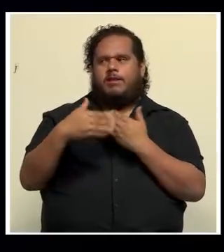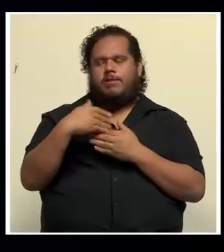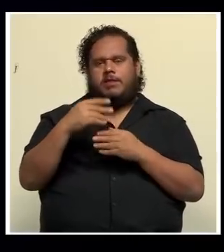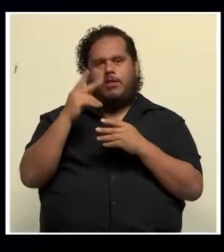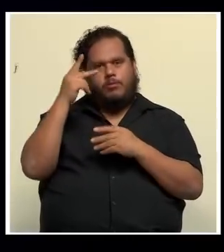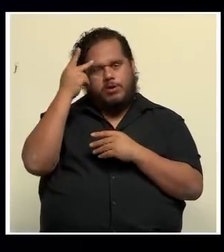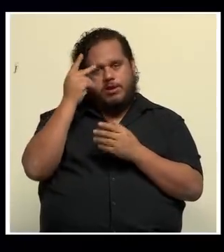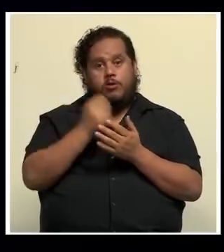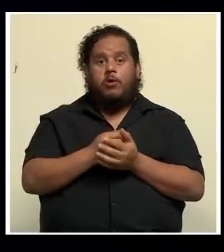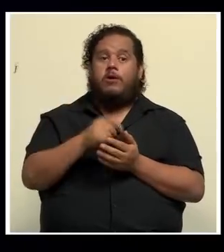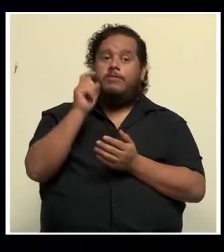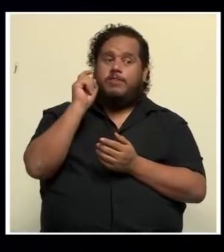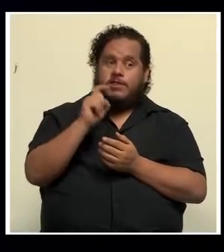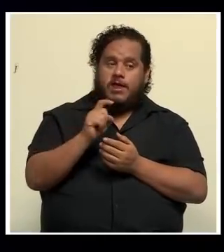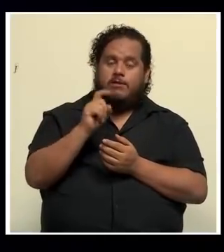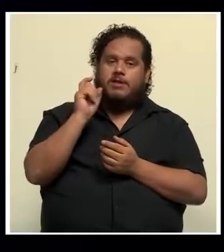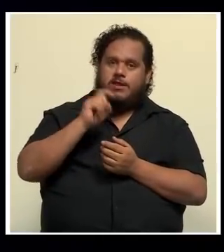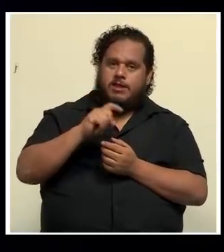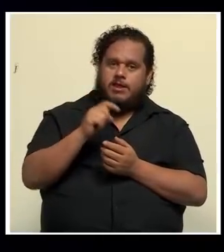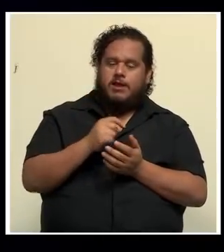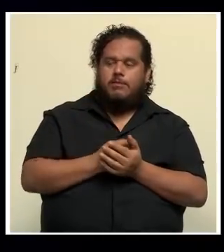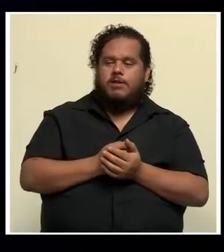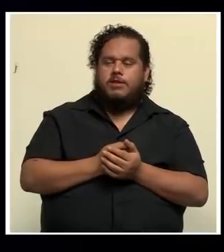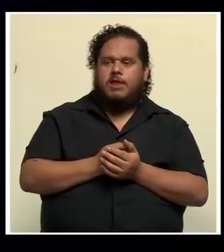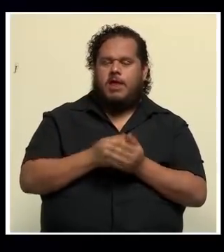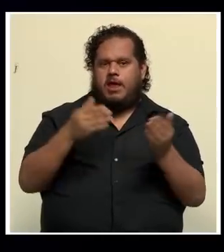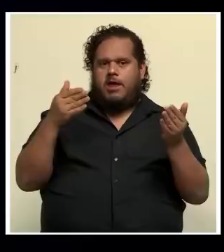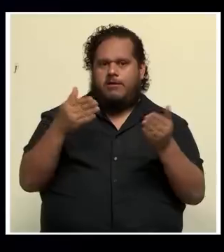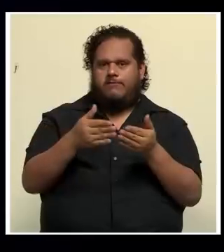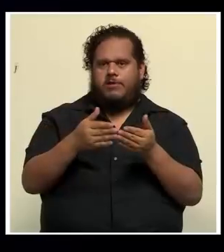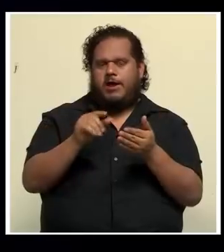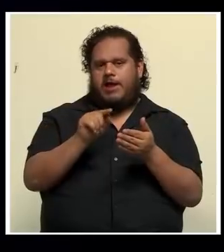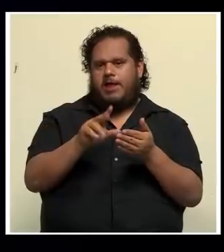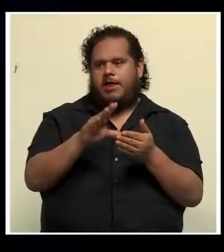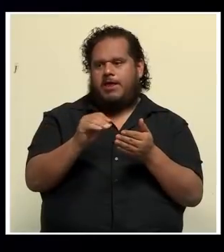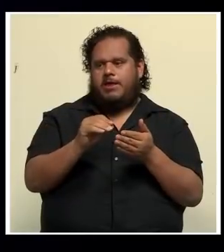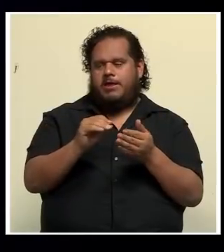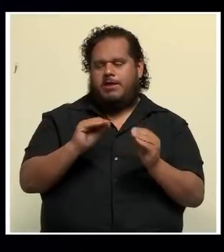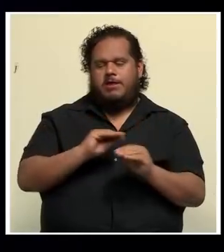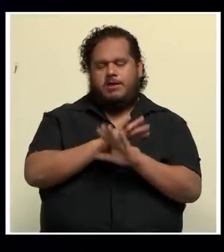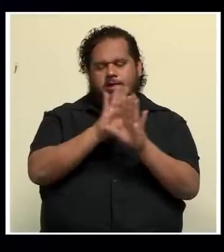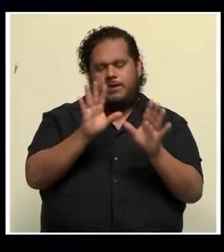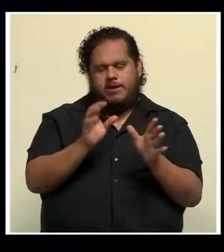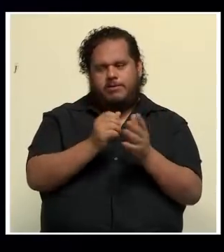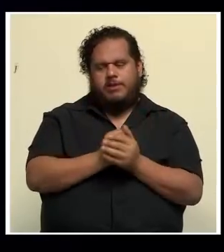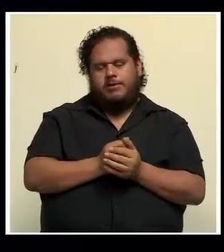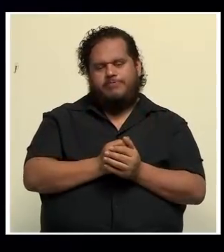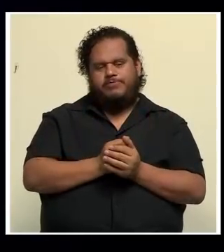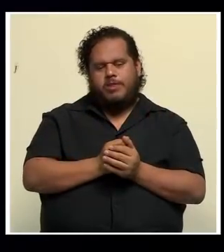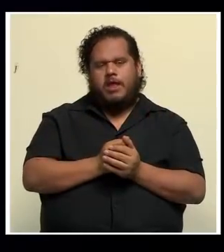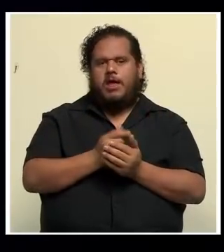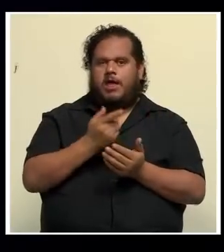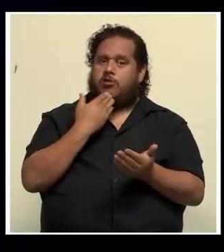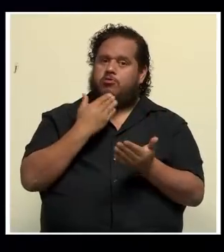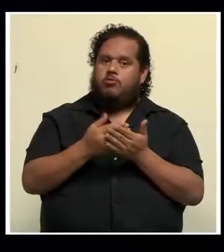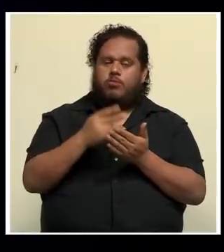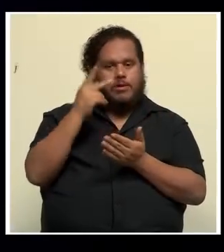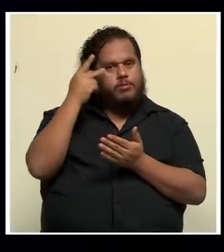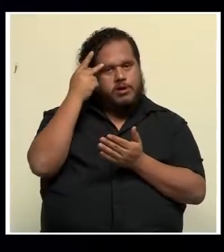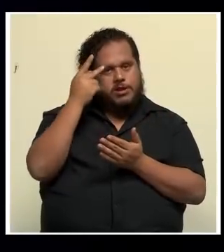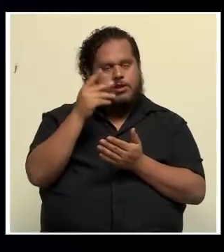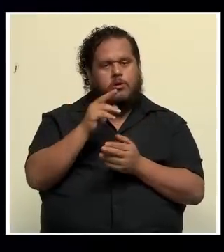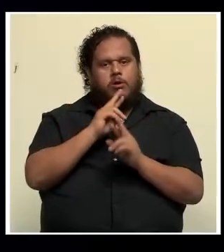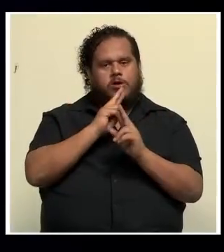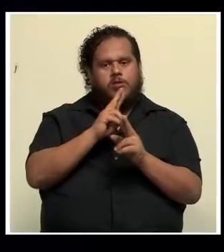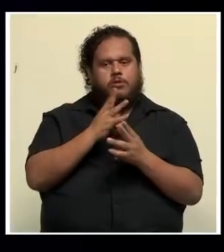político, hay que necesariamente enfocar ahí y ciertamente bueno, buen político dice contesta